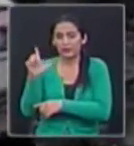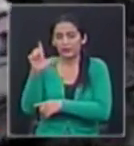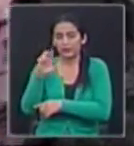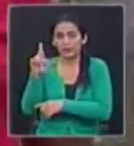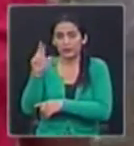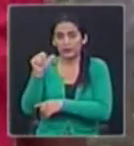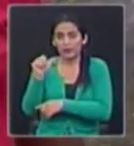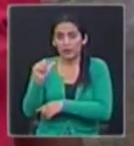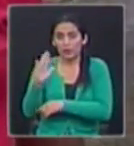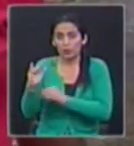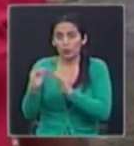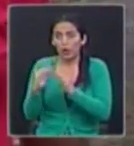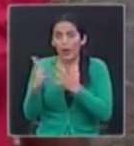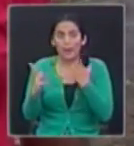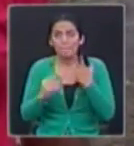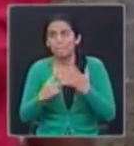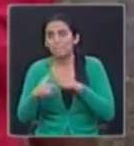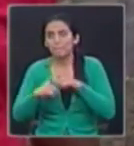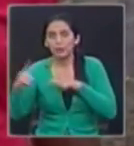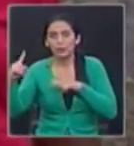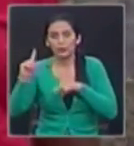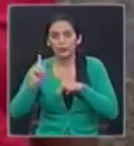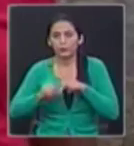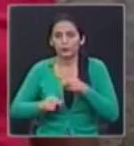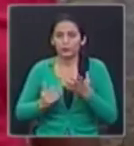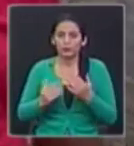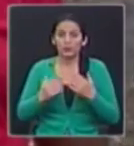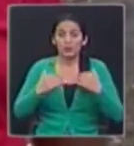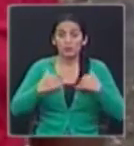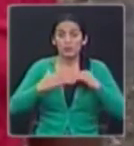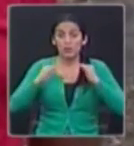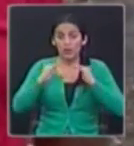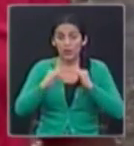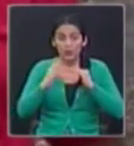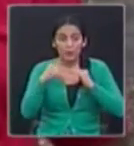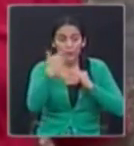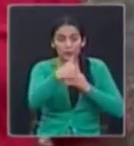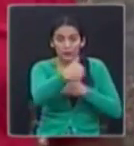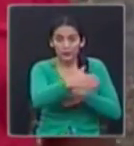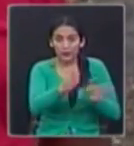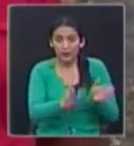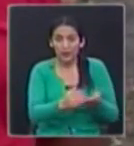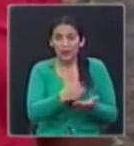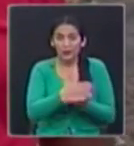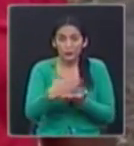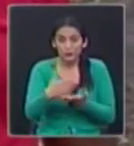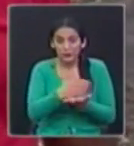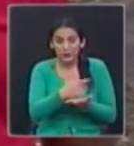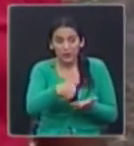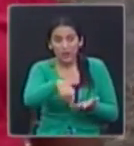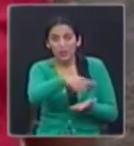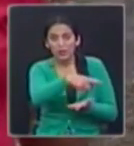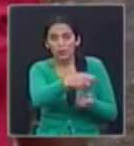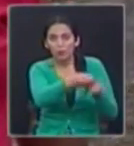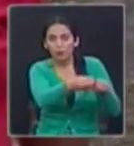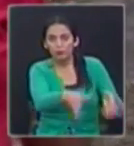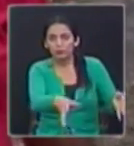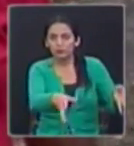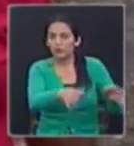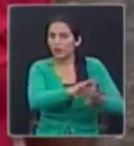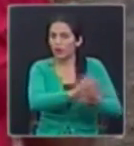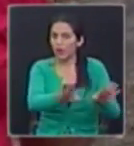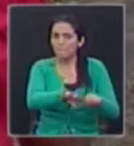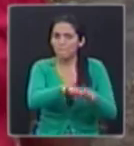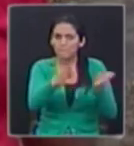sus casas. Ya colapsó prácticamente una parte de lo que es la cocina, ya se me llevó. Lo que estamos viendo en este momento prácticamente ya no es nada, se llevó parte de la cocina,